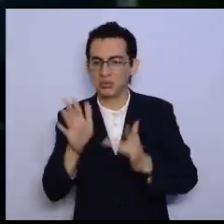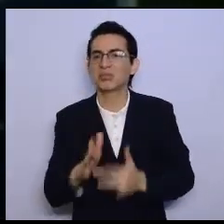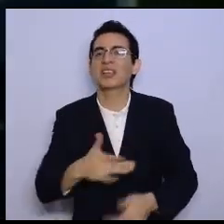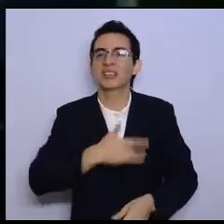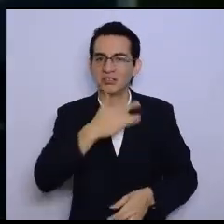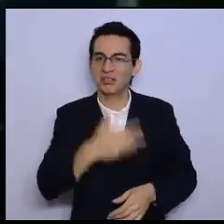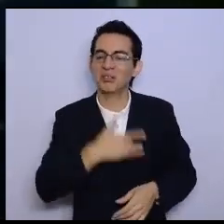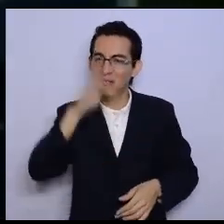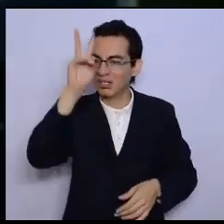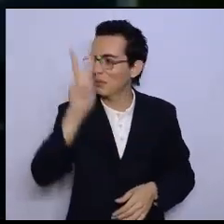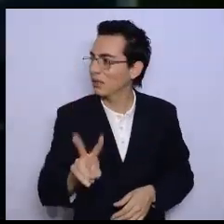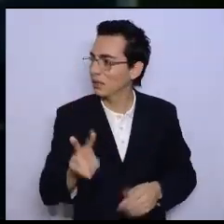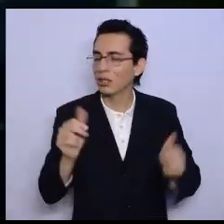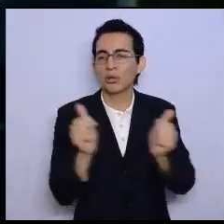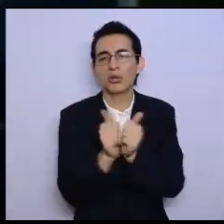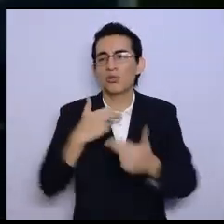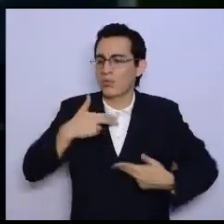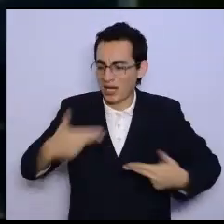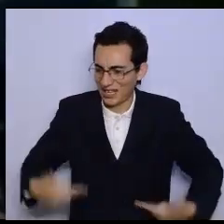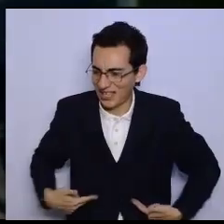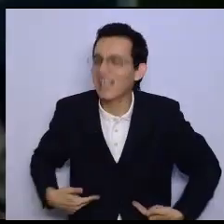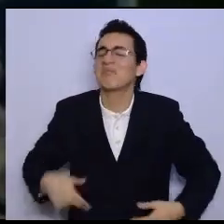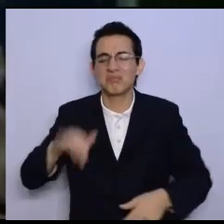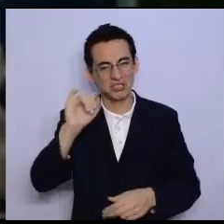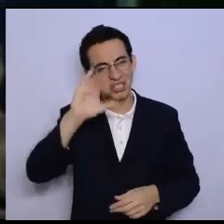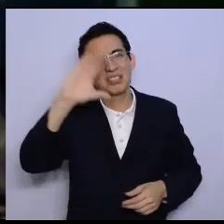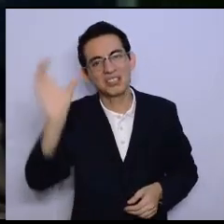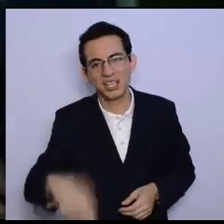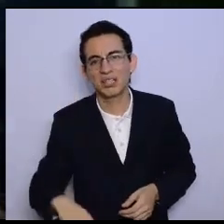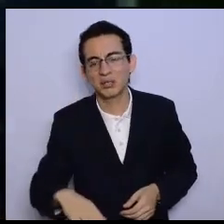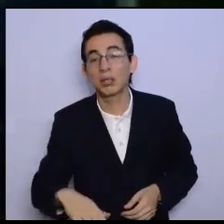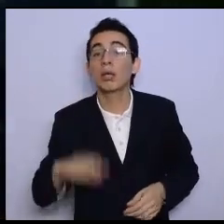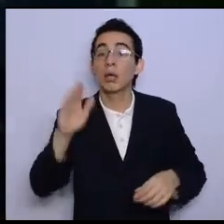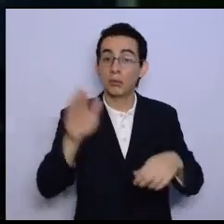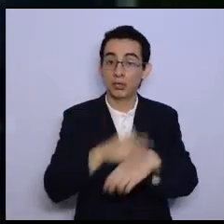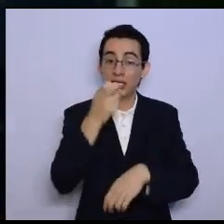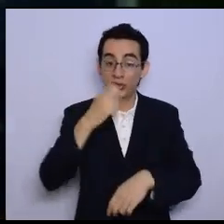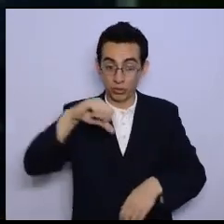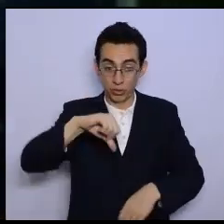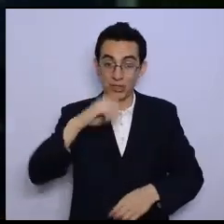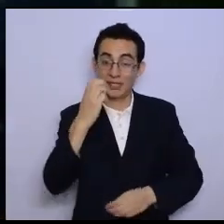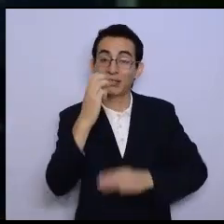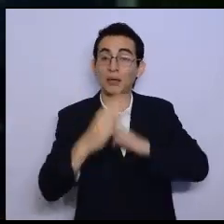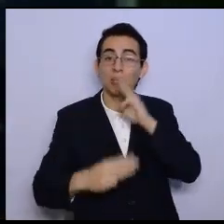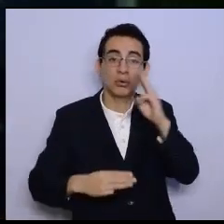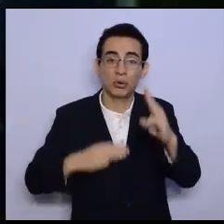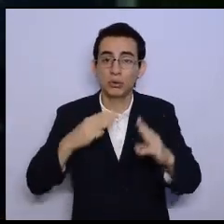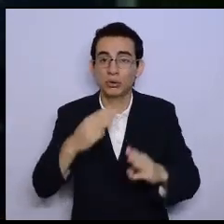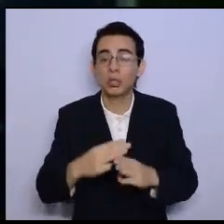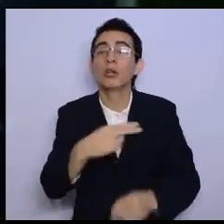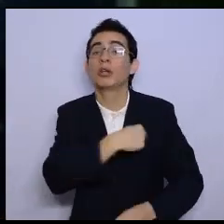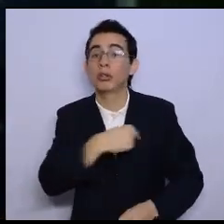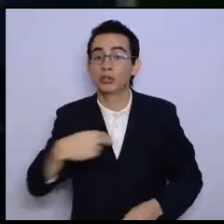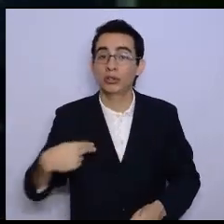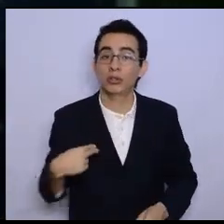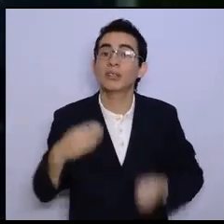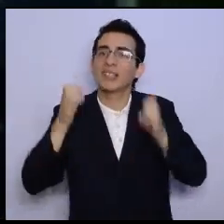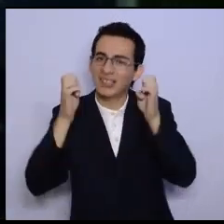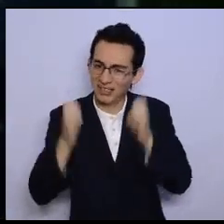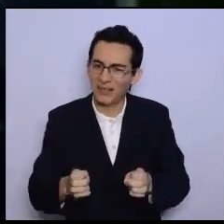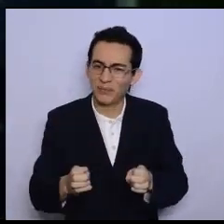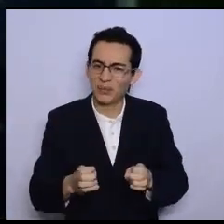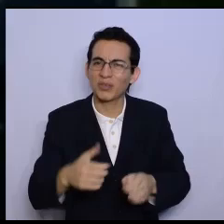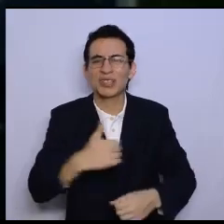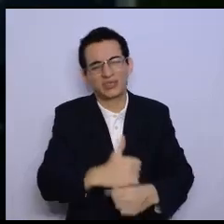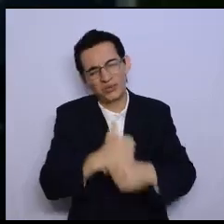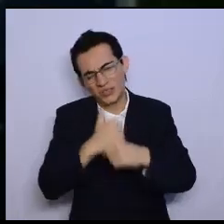humanidad. Mientras estemos en esta tierra, hermanos, estamos expuestos al dolor, a la aflicción. Por